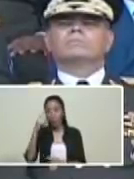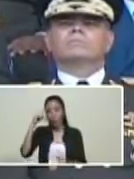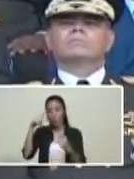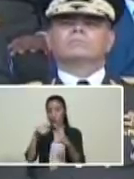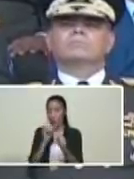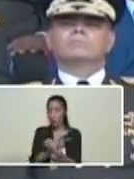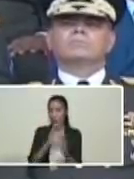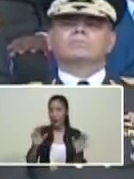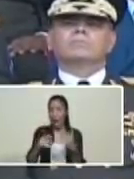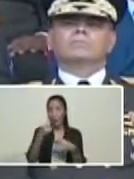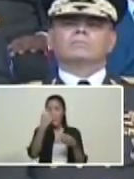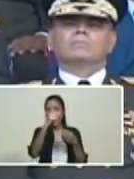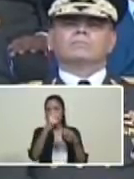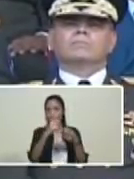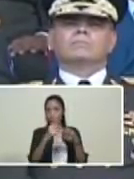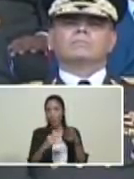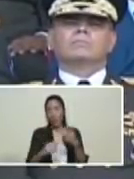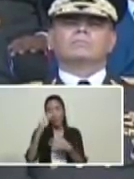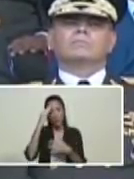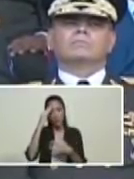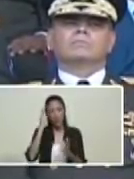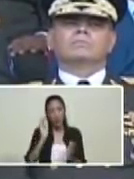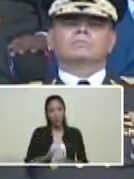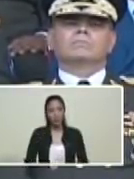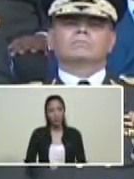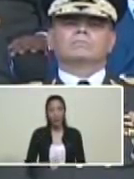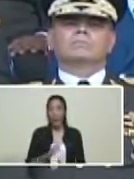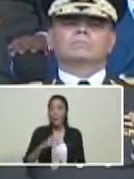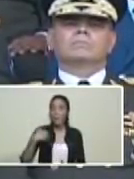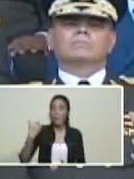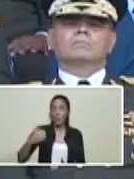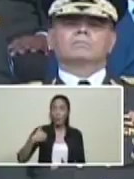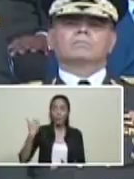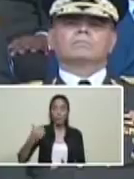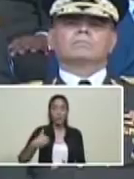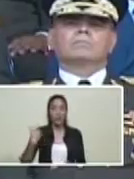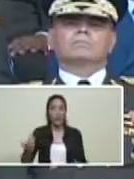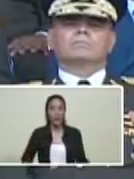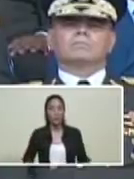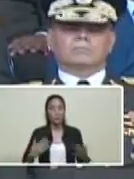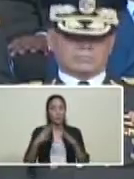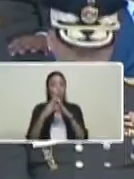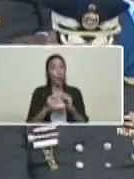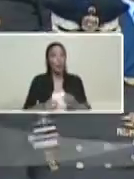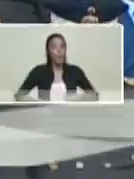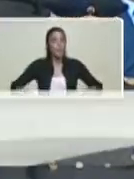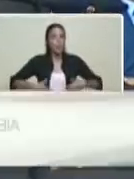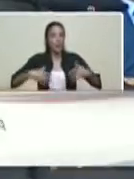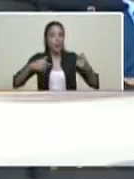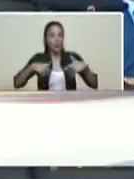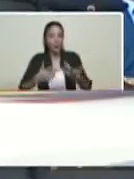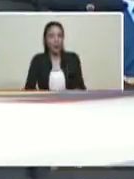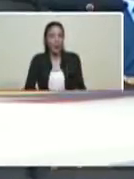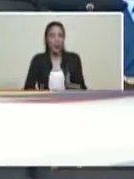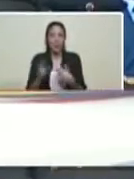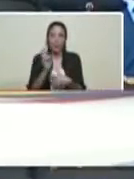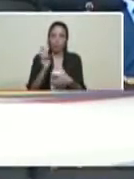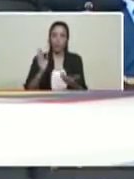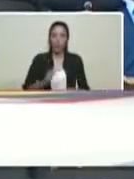claros para tratar de apropiarse y apoderarse de las riquezas territoriales y minerales de